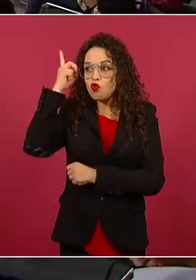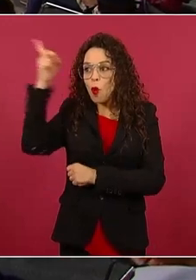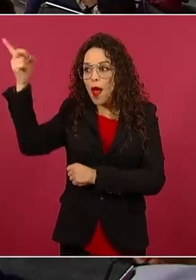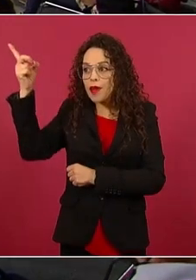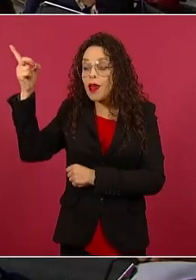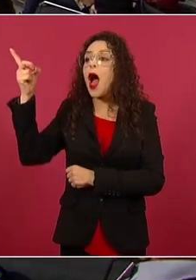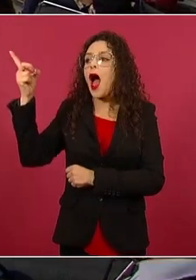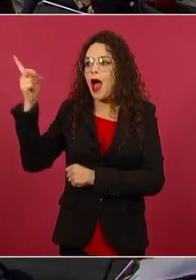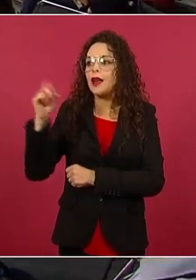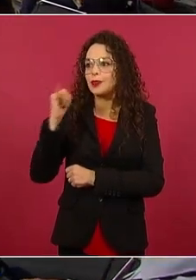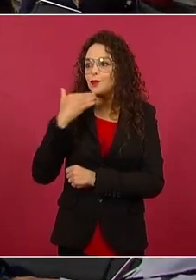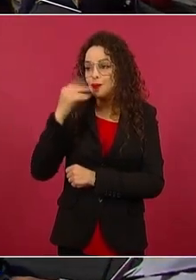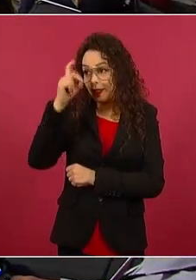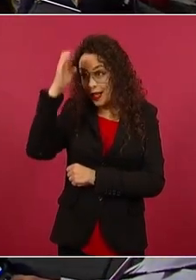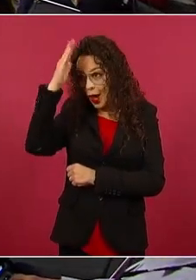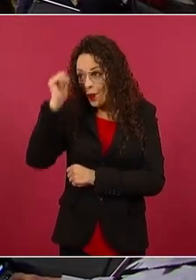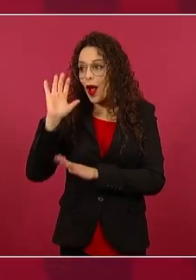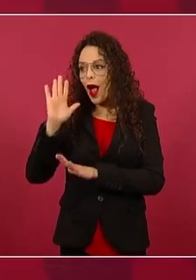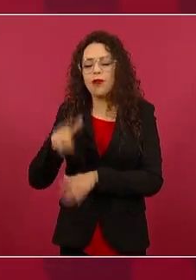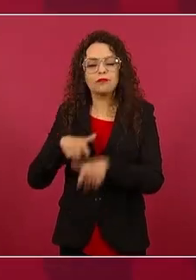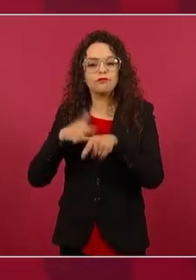comunicación